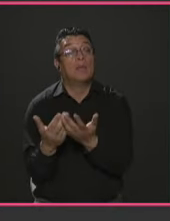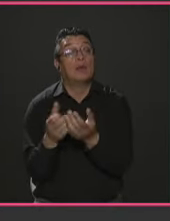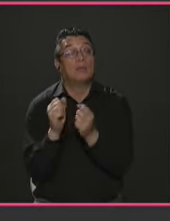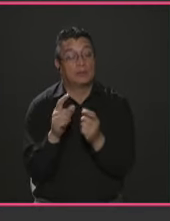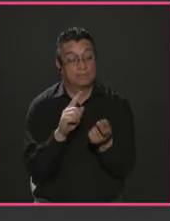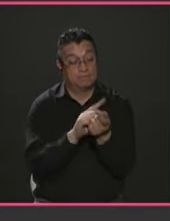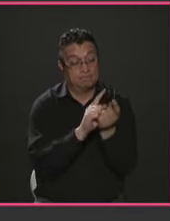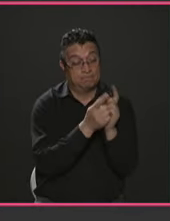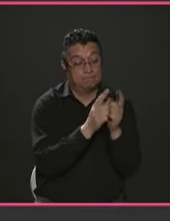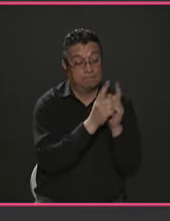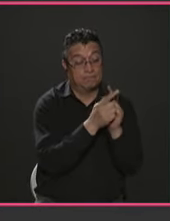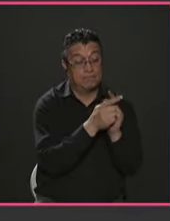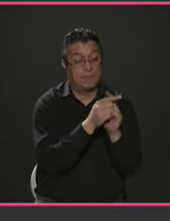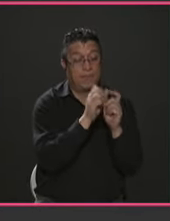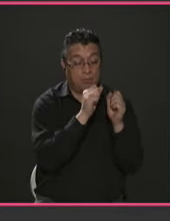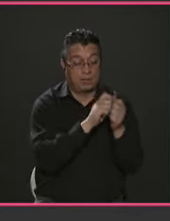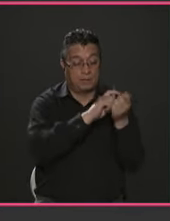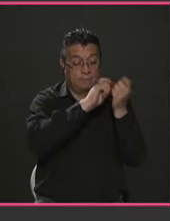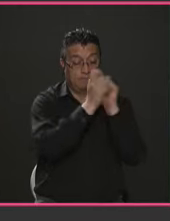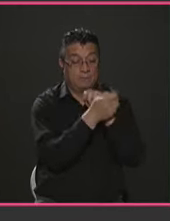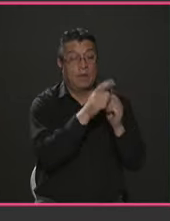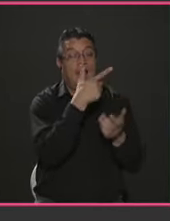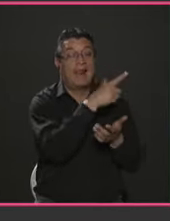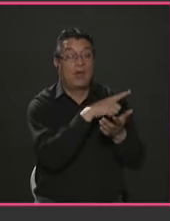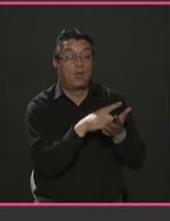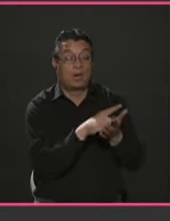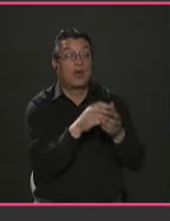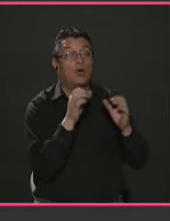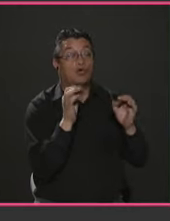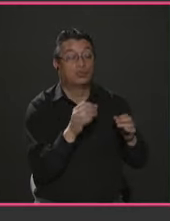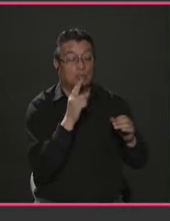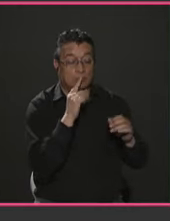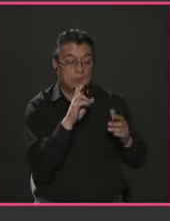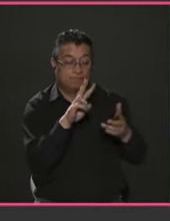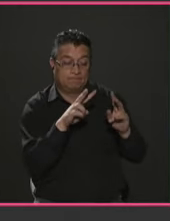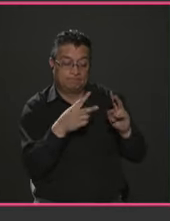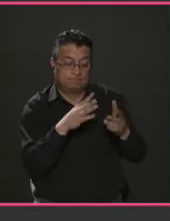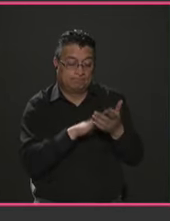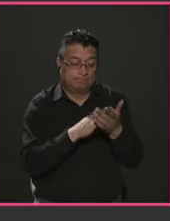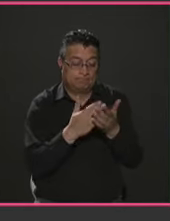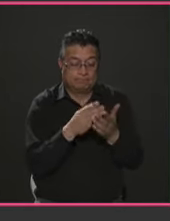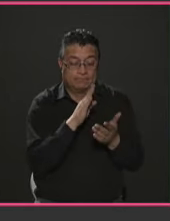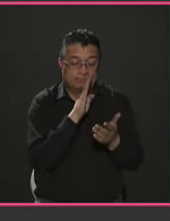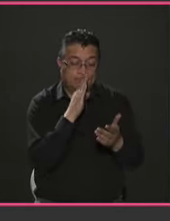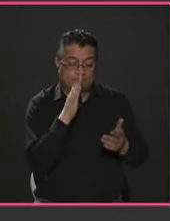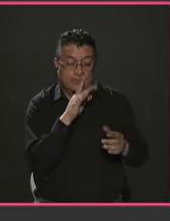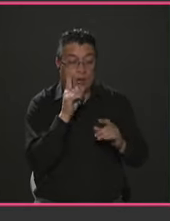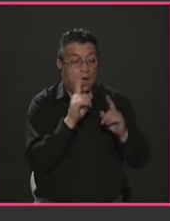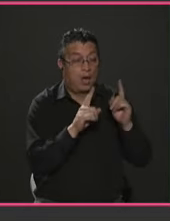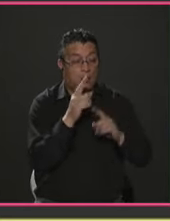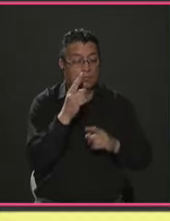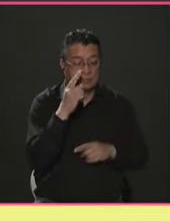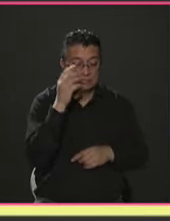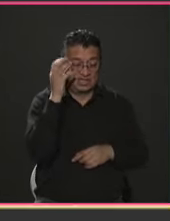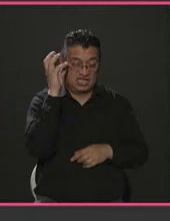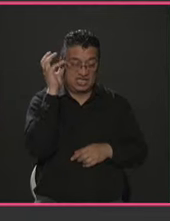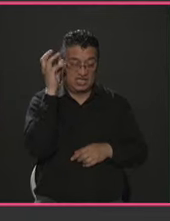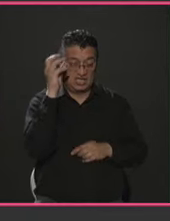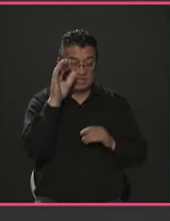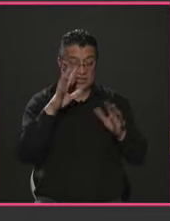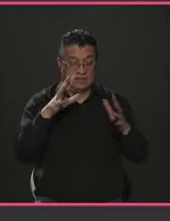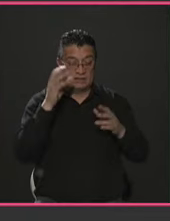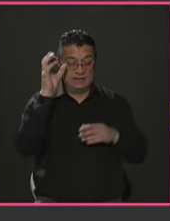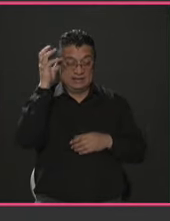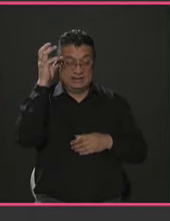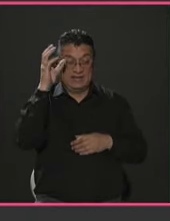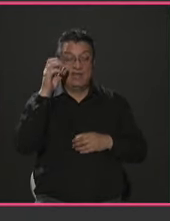decodificar convertirlo el lenguaje seguramente va a haber ambigüedad y la ambigüedad le hace pensar no no entiendo tan bien Bueno voy